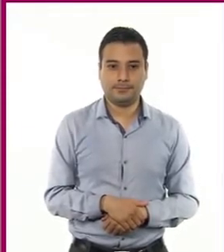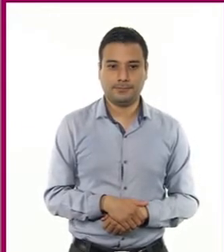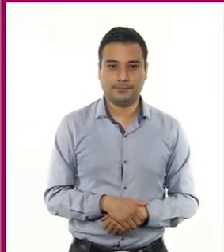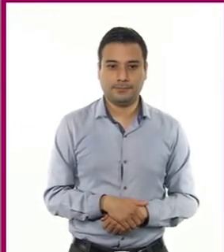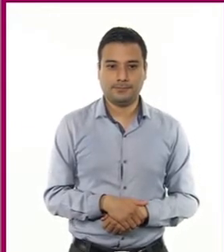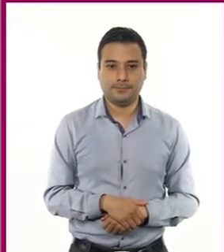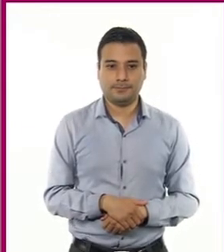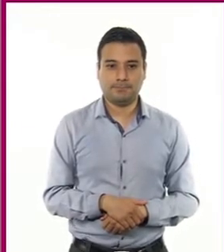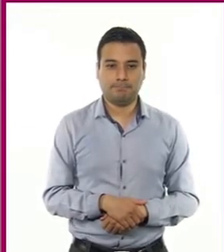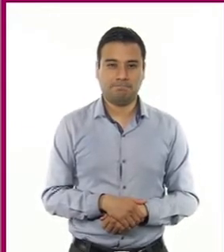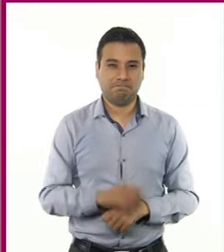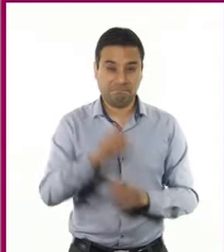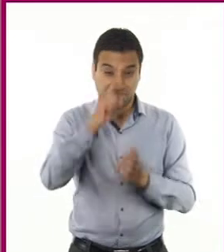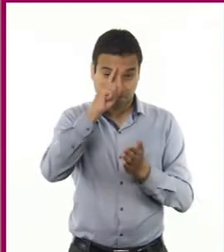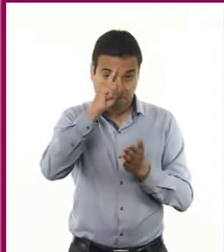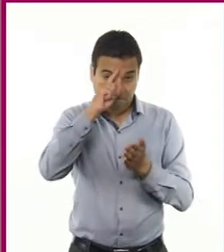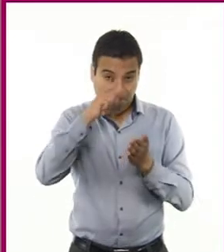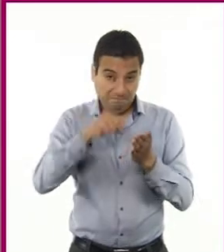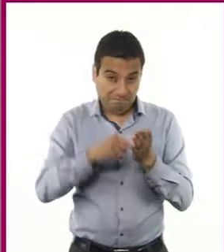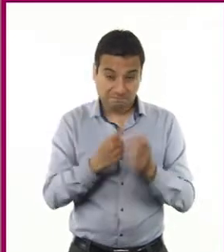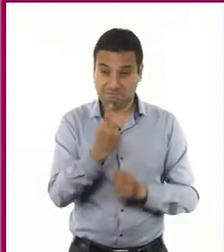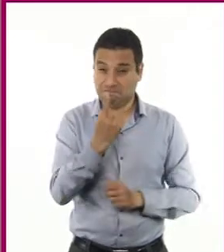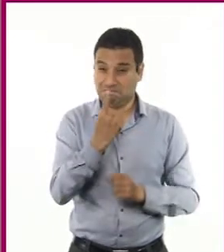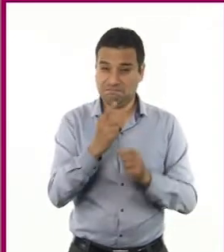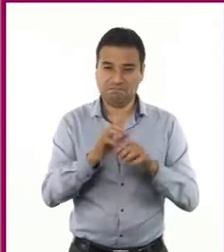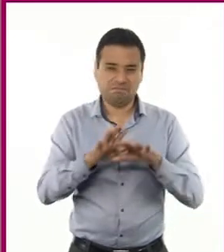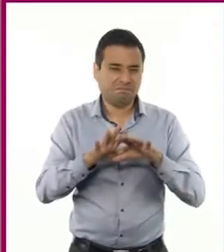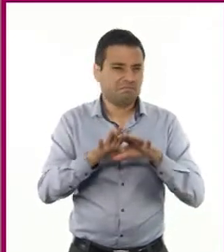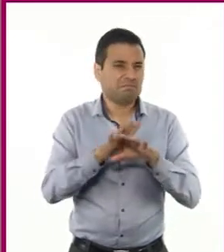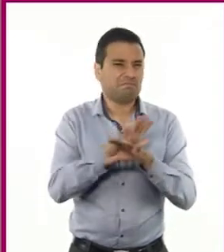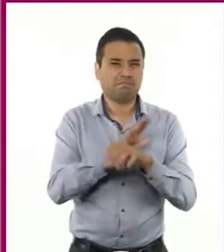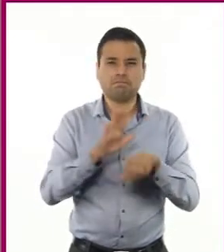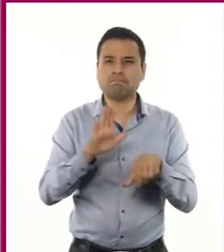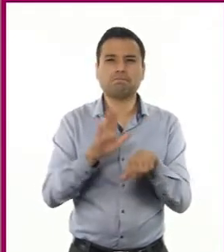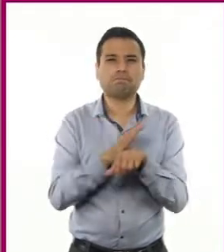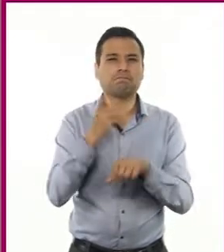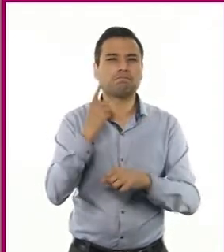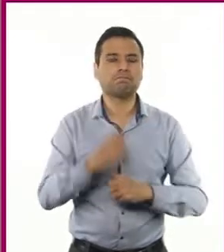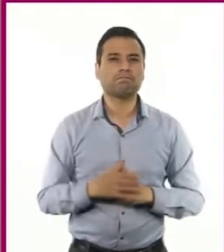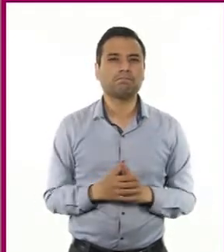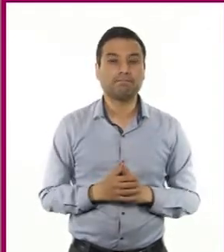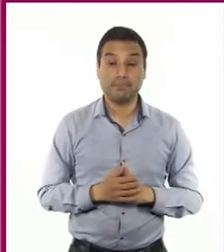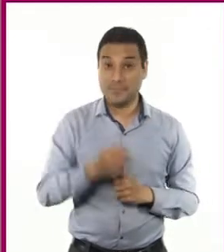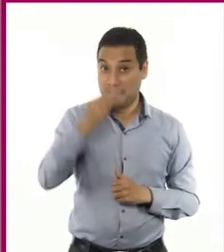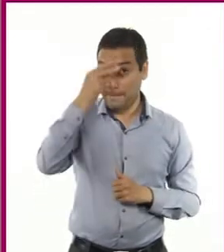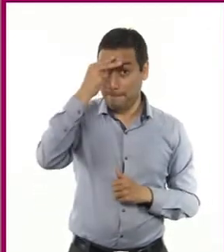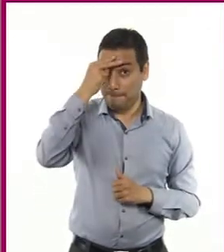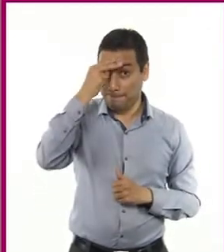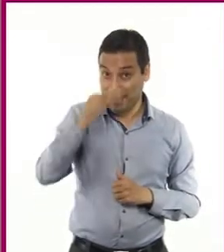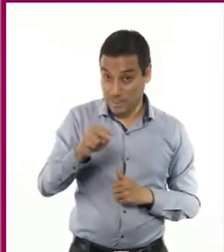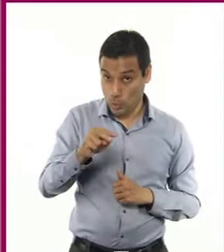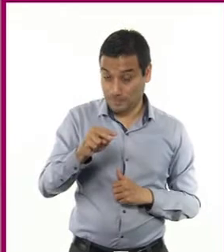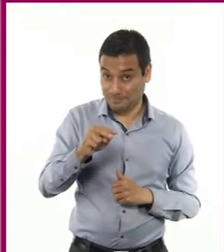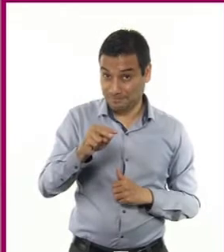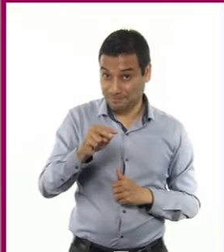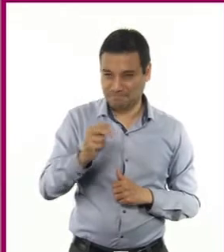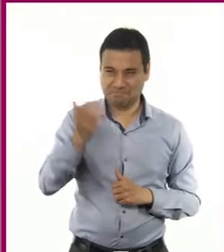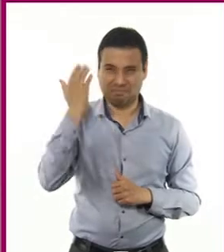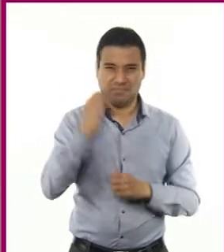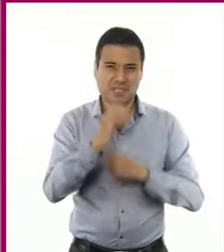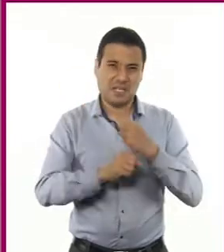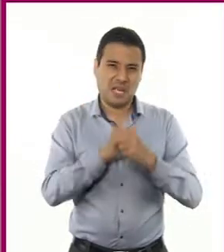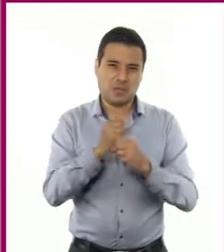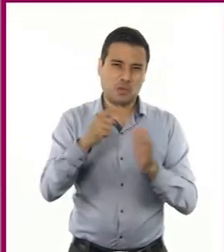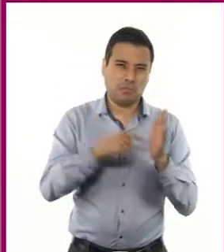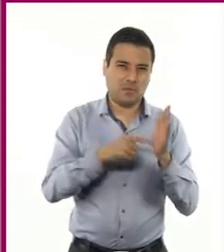Bueno, yo creo que la causa más profunda de esta transformación es que México era ya, desde los años